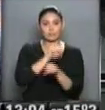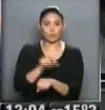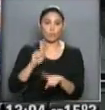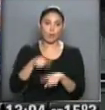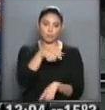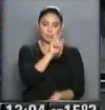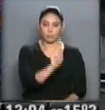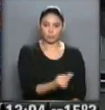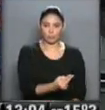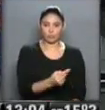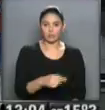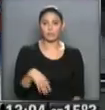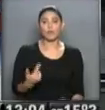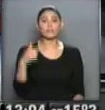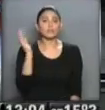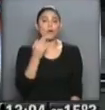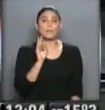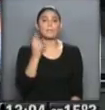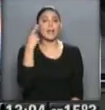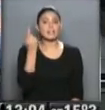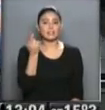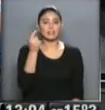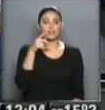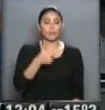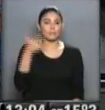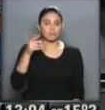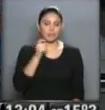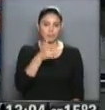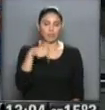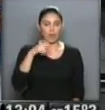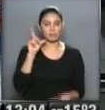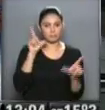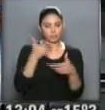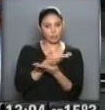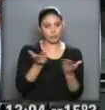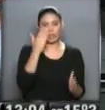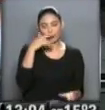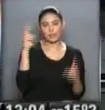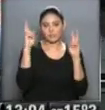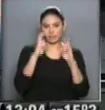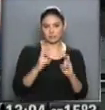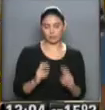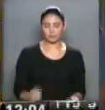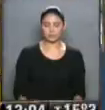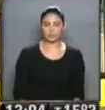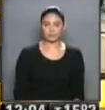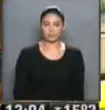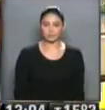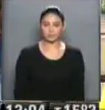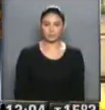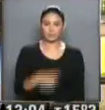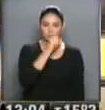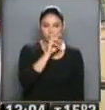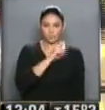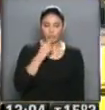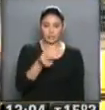muerte. Claro, y por eso todo hace suponer que se trata de un caso de gatillo fácil. Compartimos un informe y luego lo analizamos con Maxi. En el